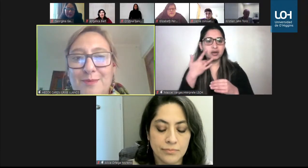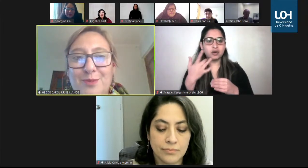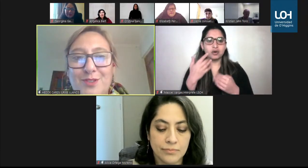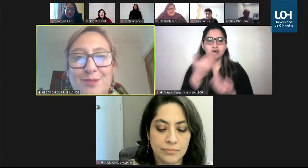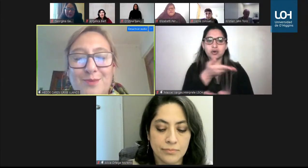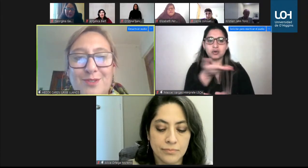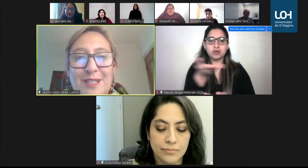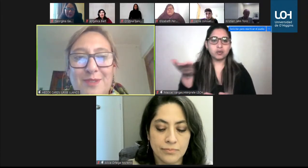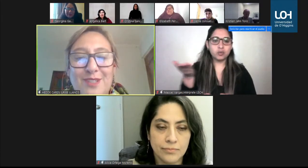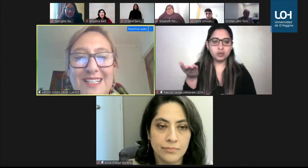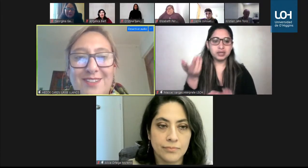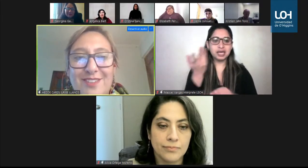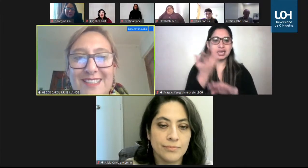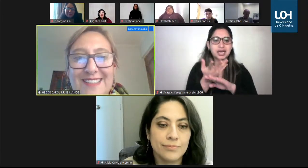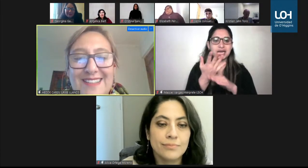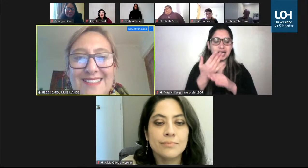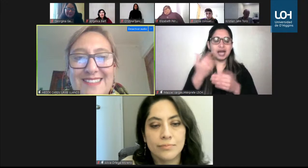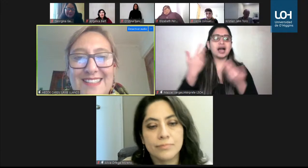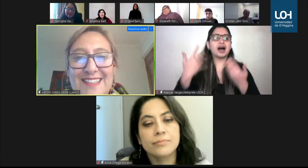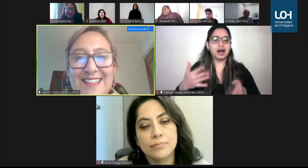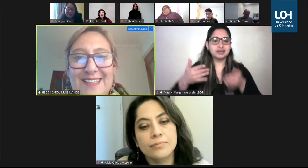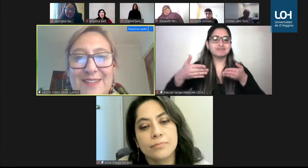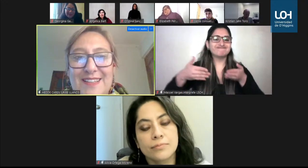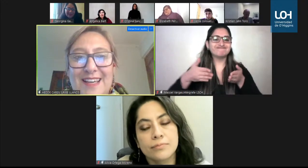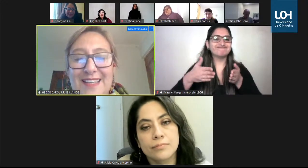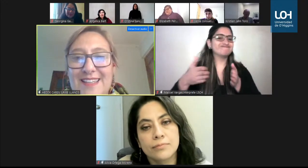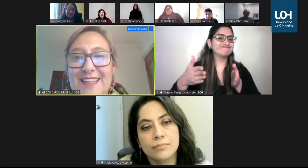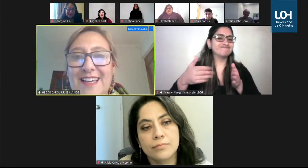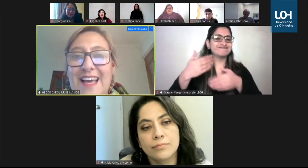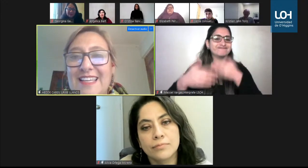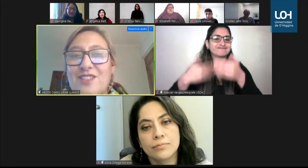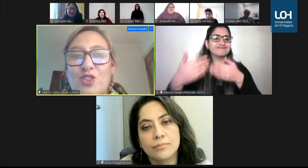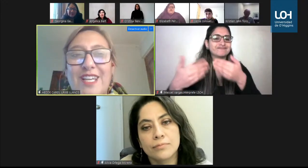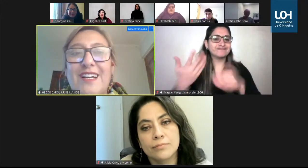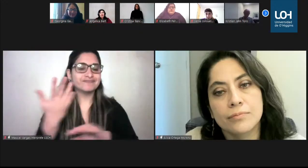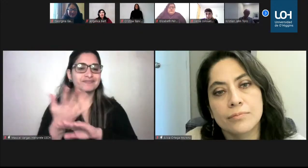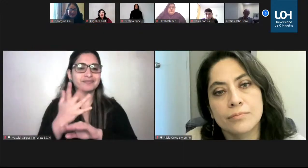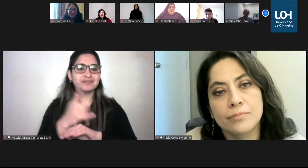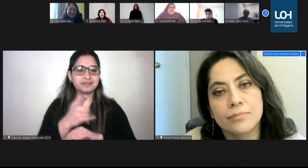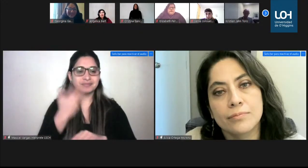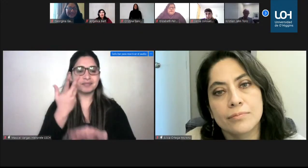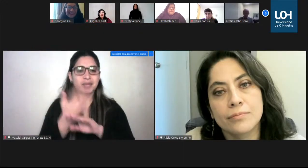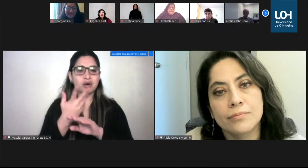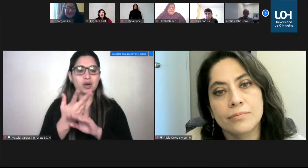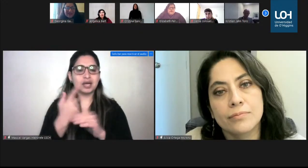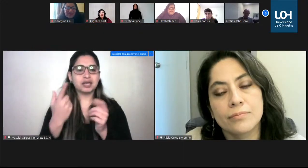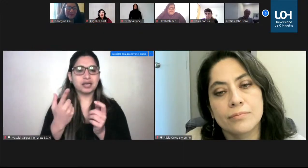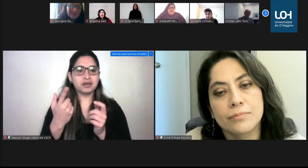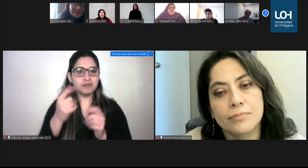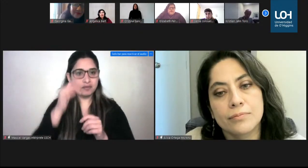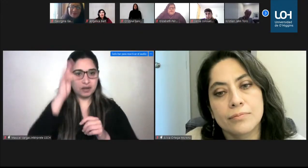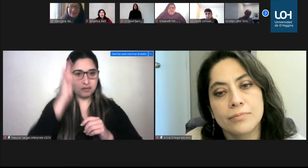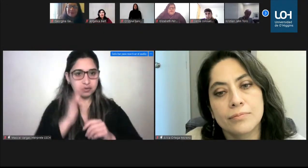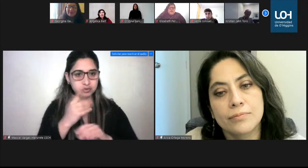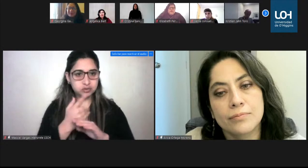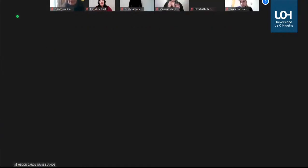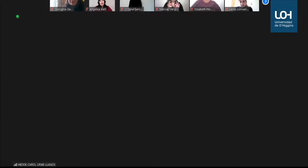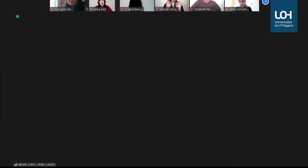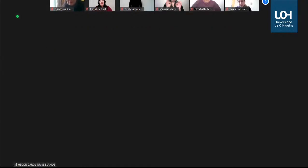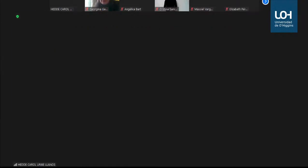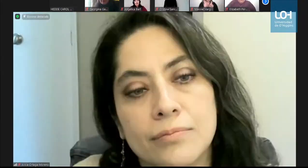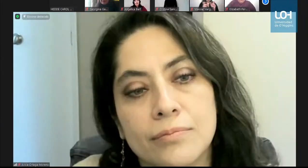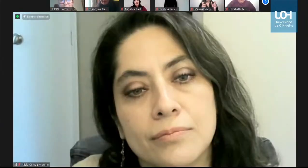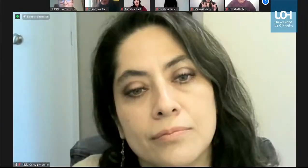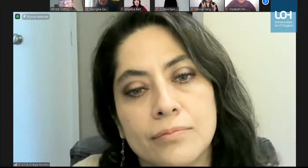mucho camino que recorrer así que hay actores claves ¿no es cierto? aquí en esta mesa